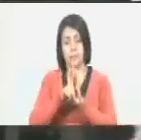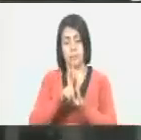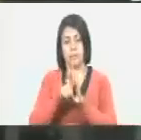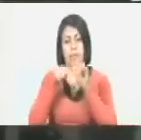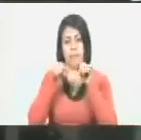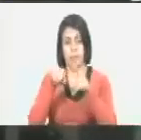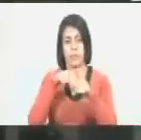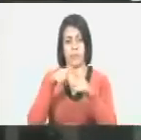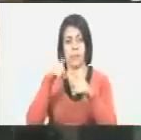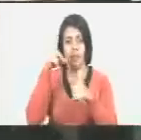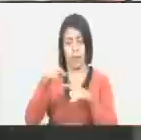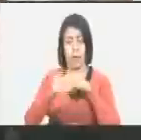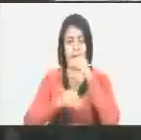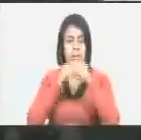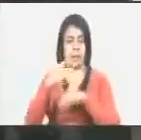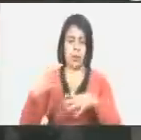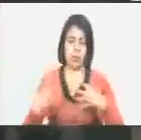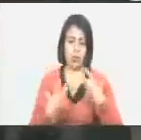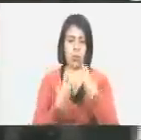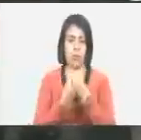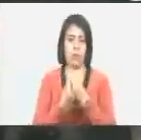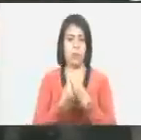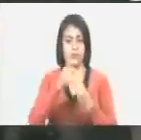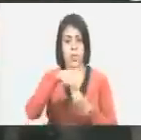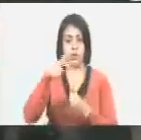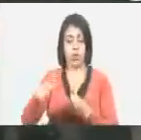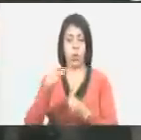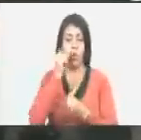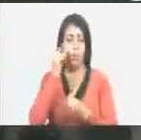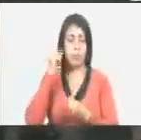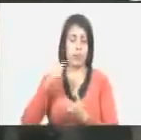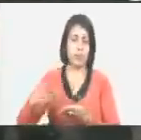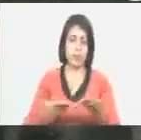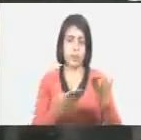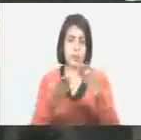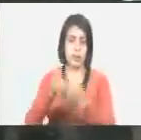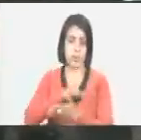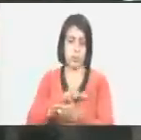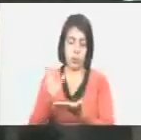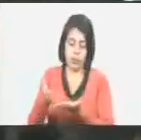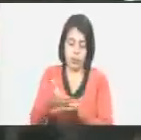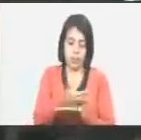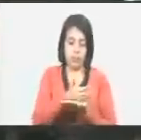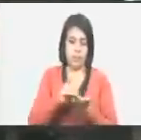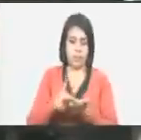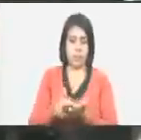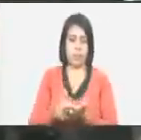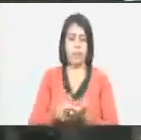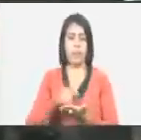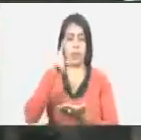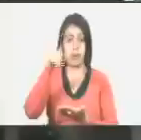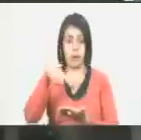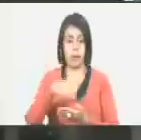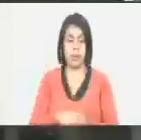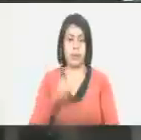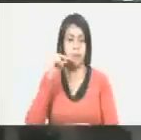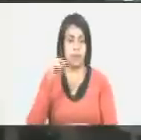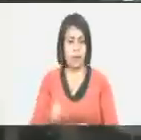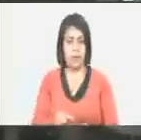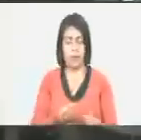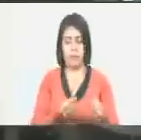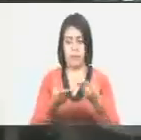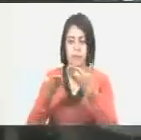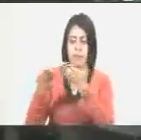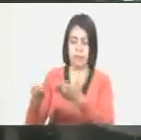se refiere esta ley, deberán hacerse acompañar de funcionarios o funcionarias del Servicio de Bienes Recuperados. Asimismo, deberán